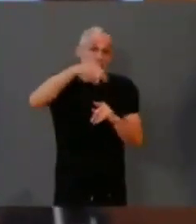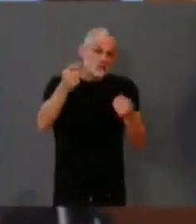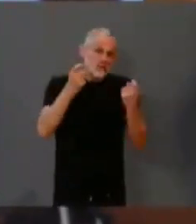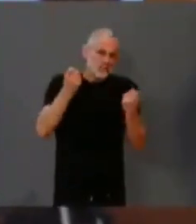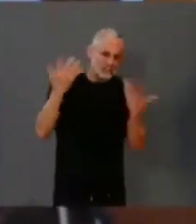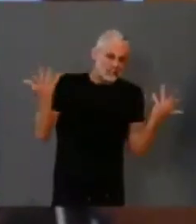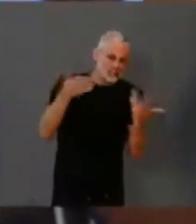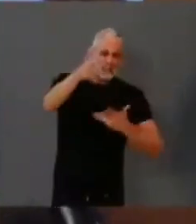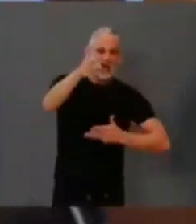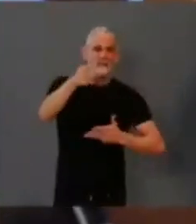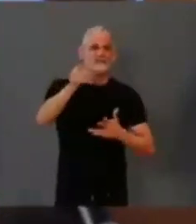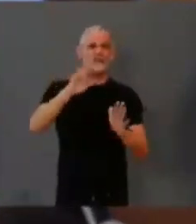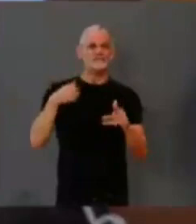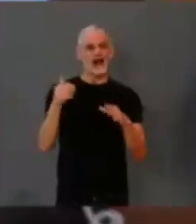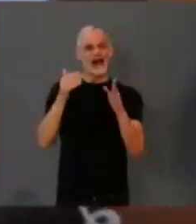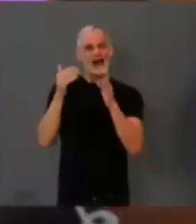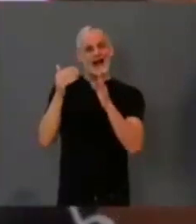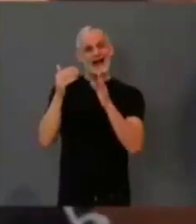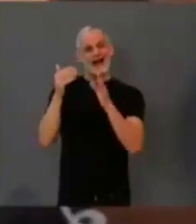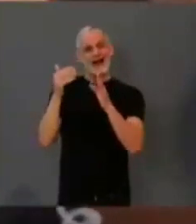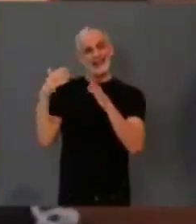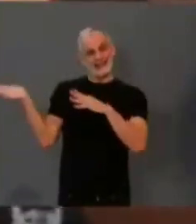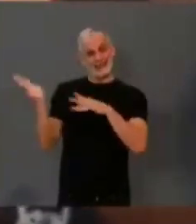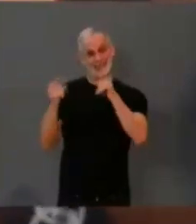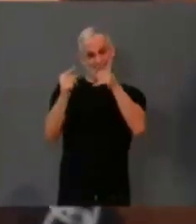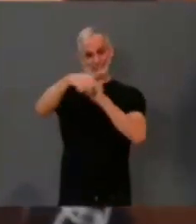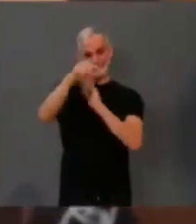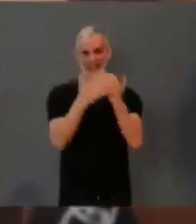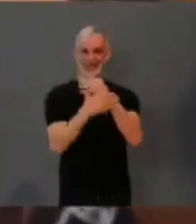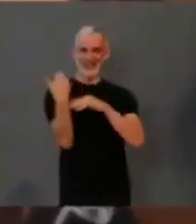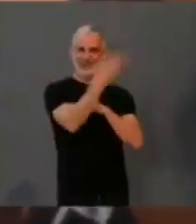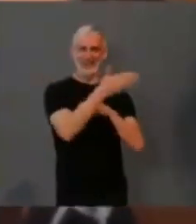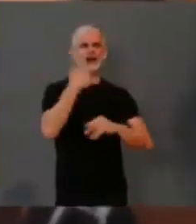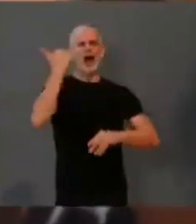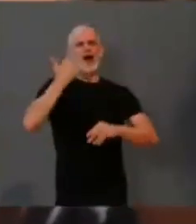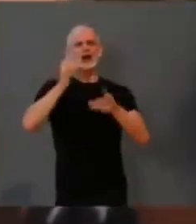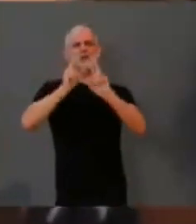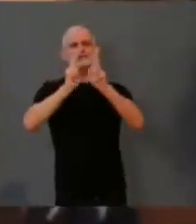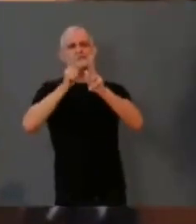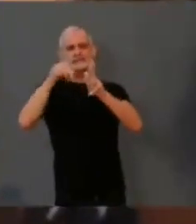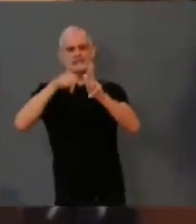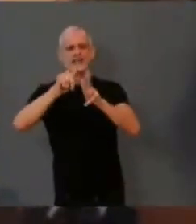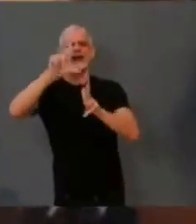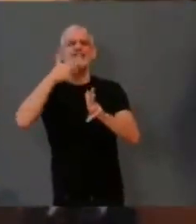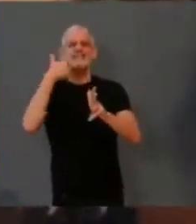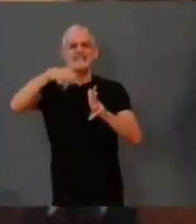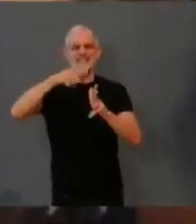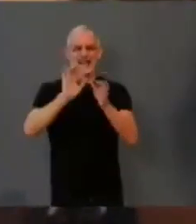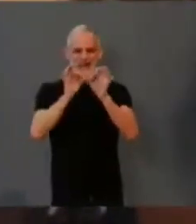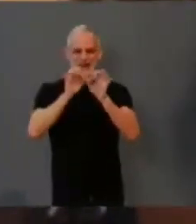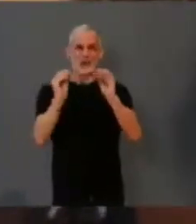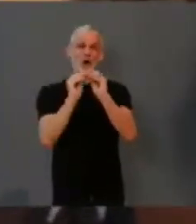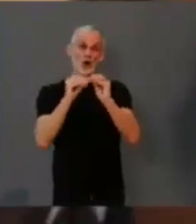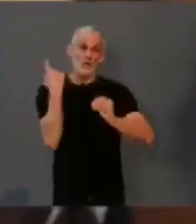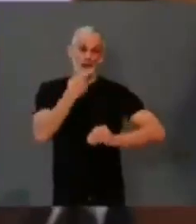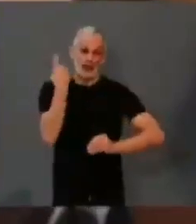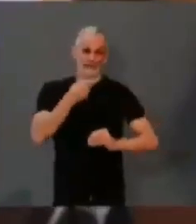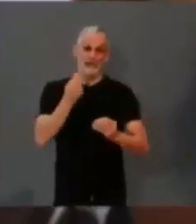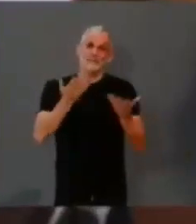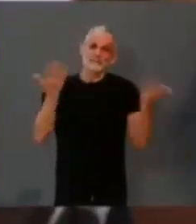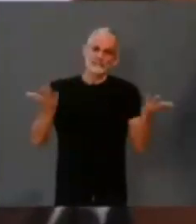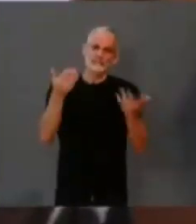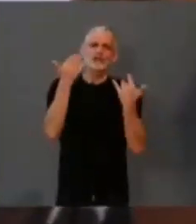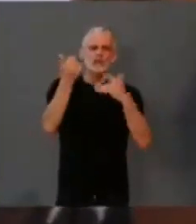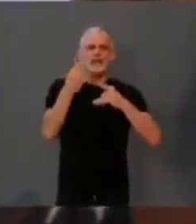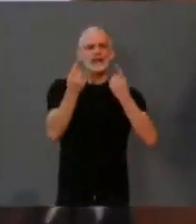necesiten a mi derecha a su izquierda están interpretando en lengua de señas nuestros compañeros así que bueno